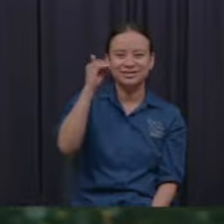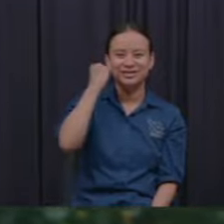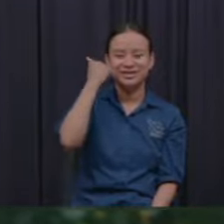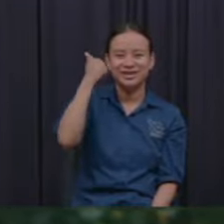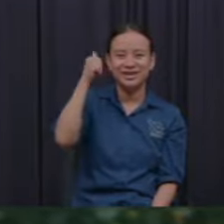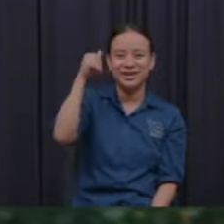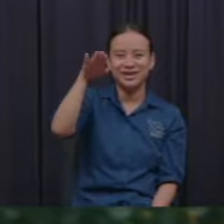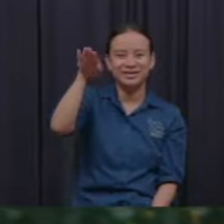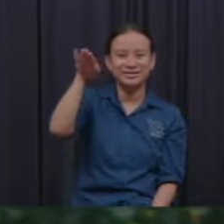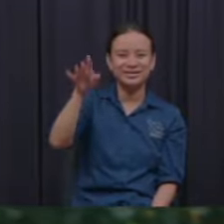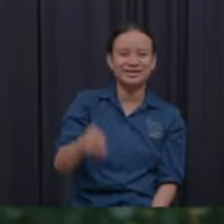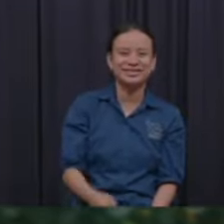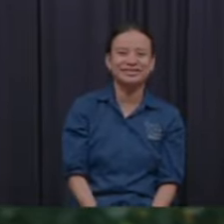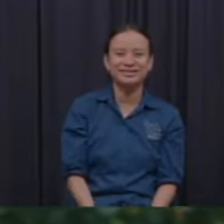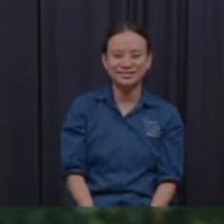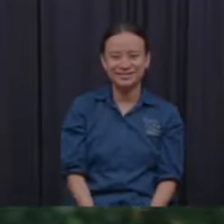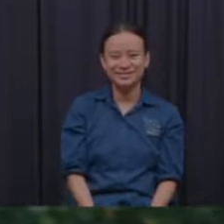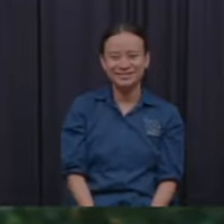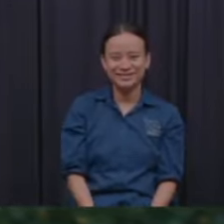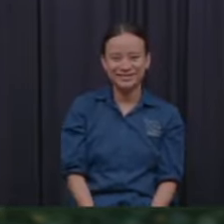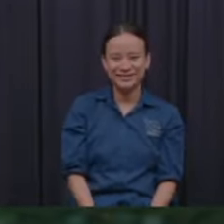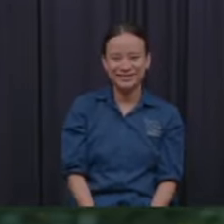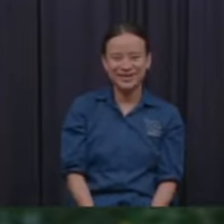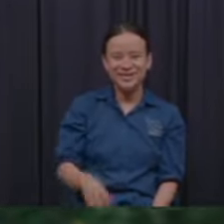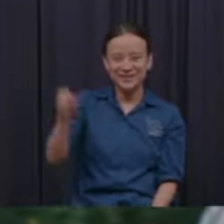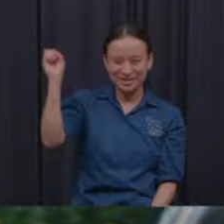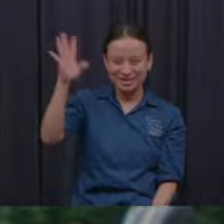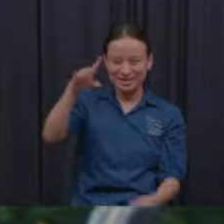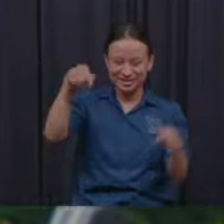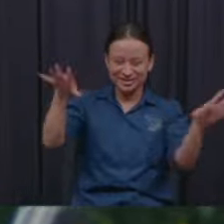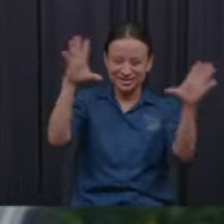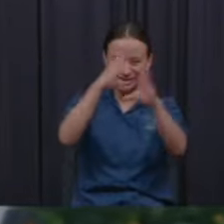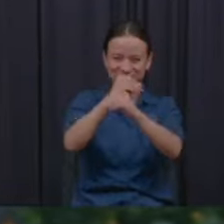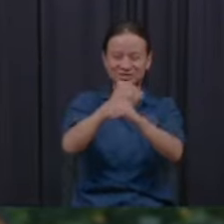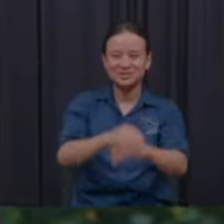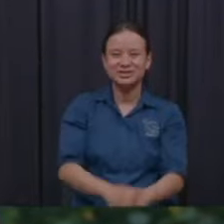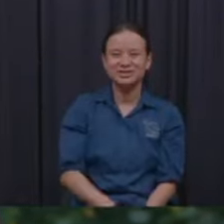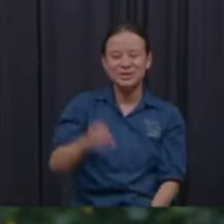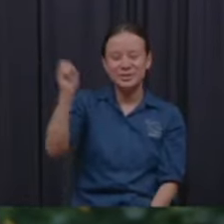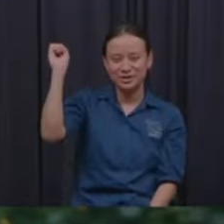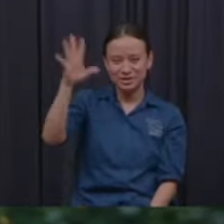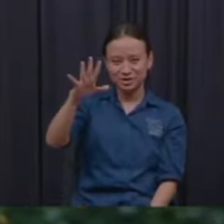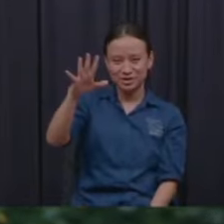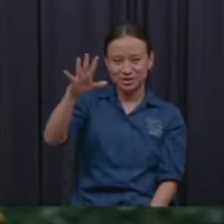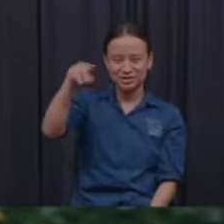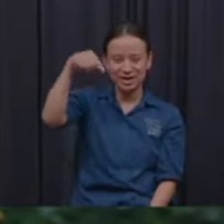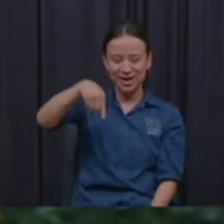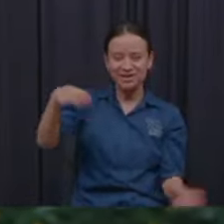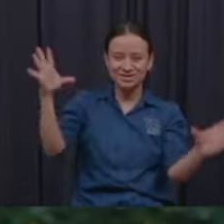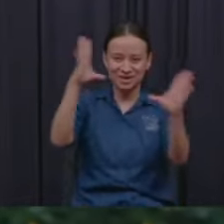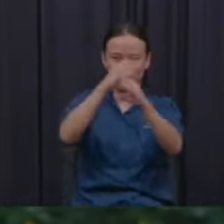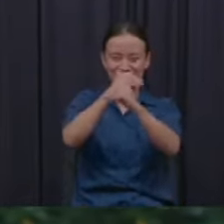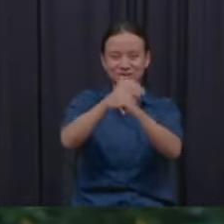Señor. Bendiciones a todos en esta noche, amén. Bendiciones a todos en esta noche.